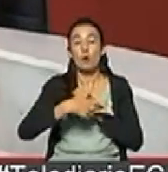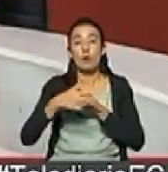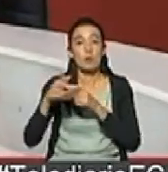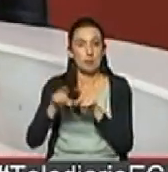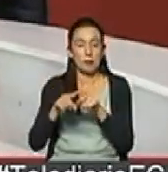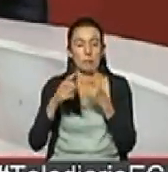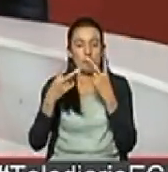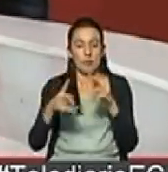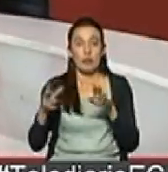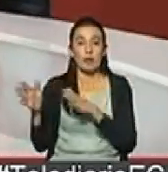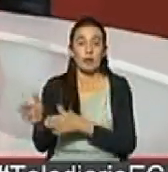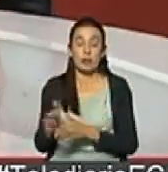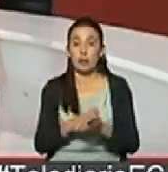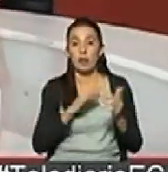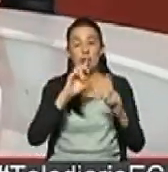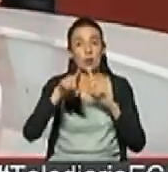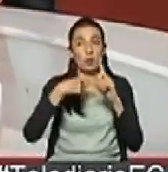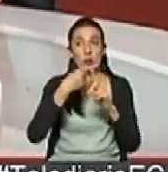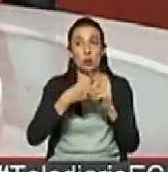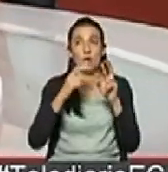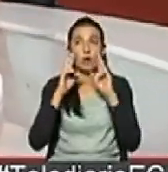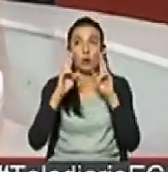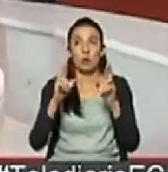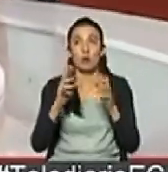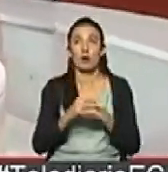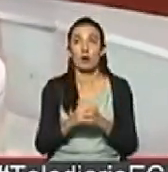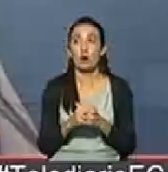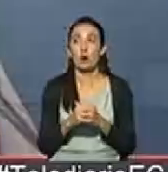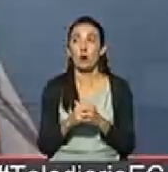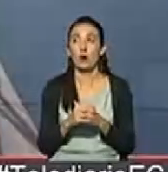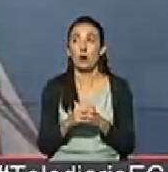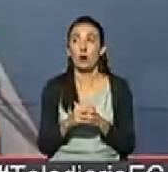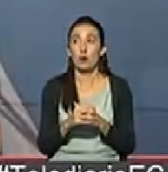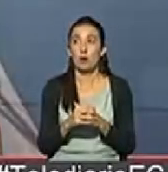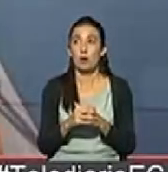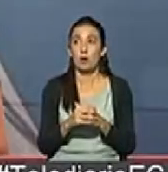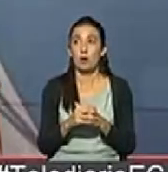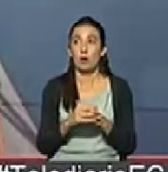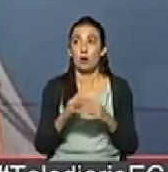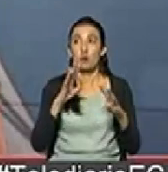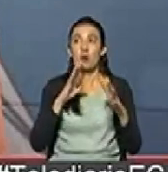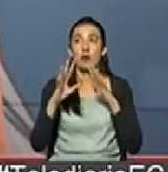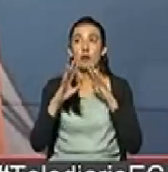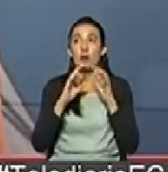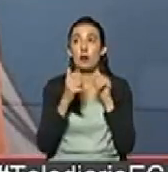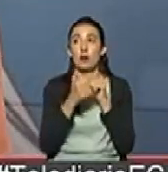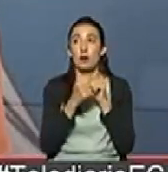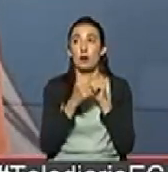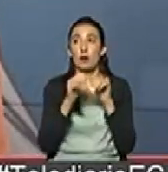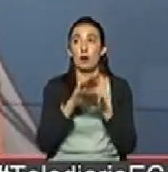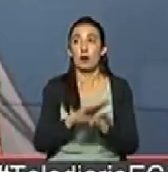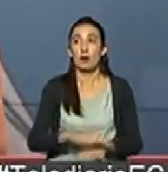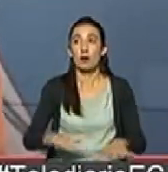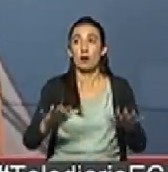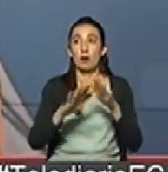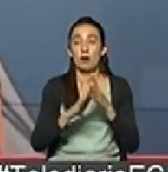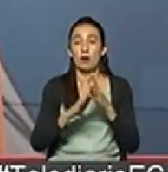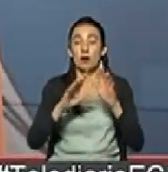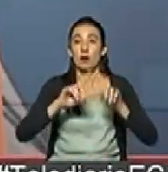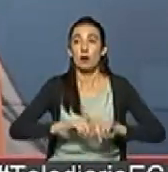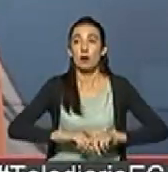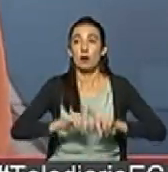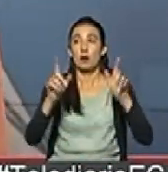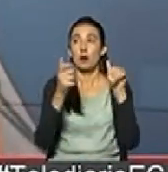ser bastante positiva para el aprendizaje. Pero estamos hablando de aplicaciones educativas y demás, usted bien lo menciona. Sin embargo,